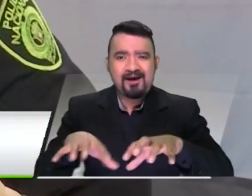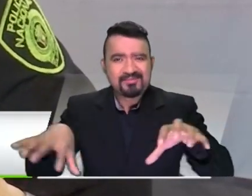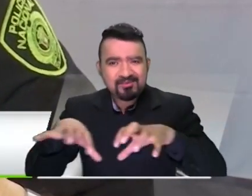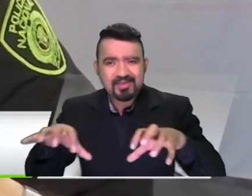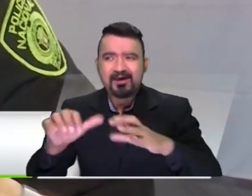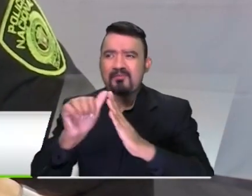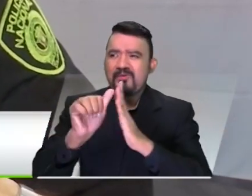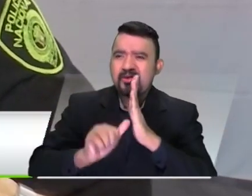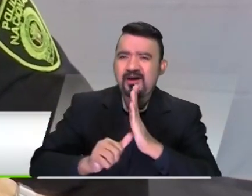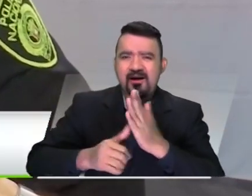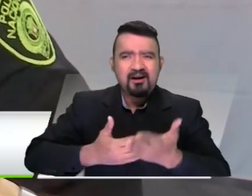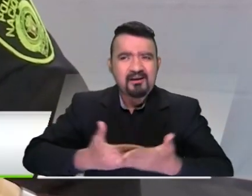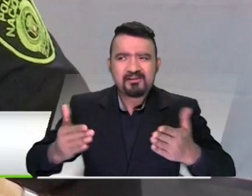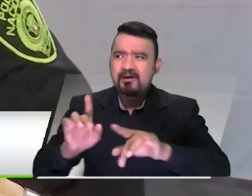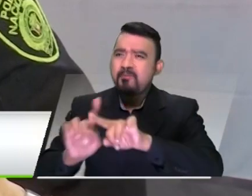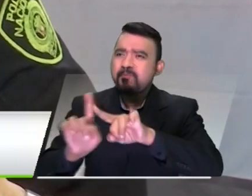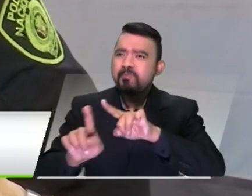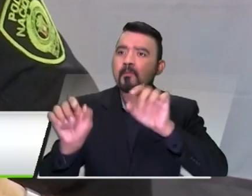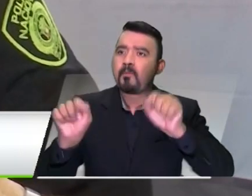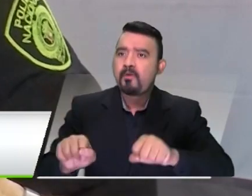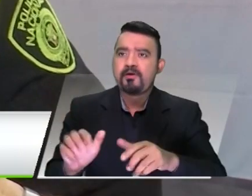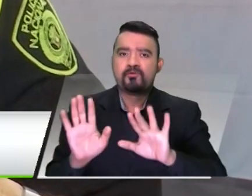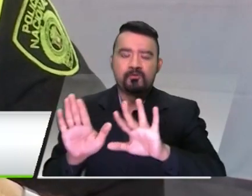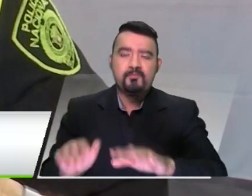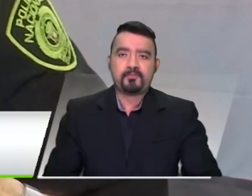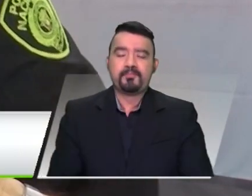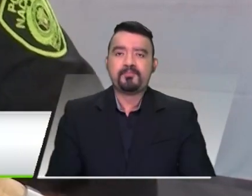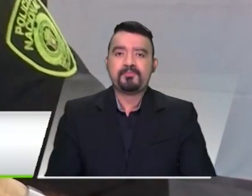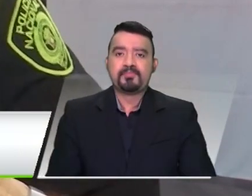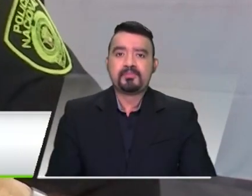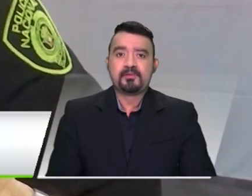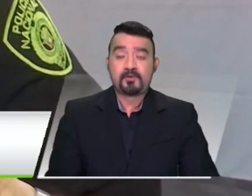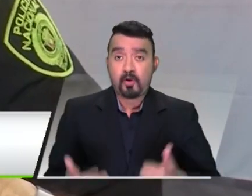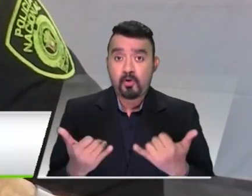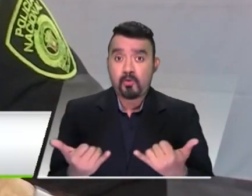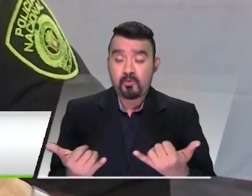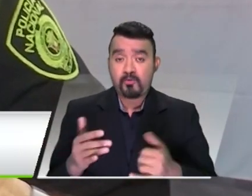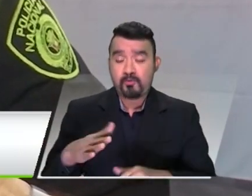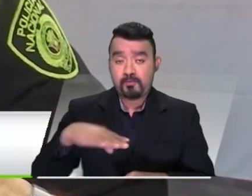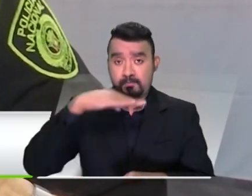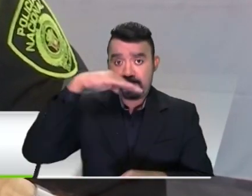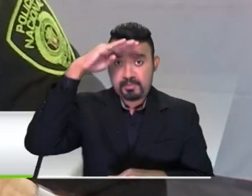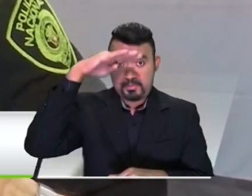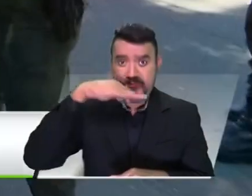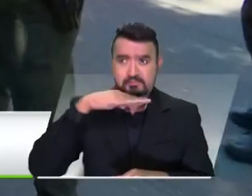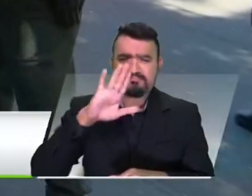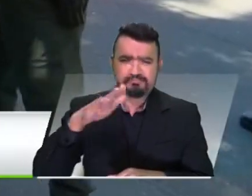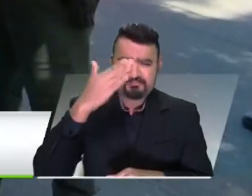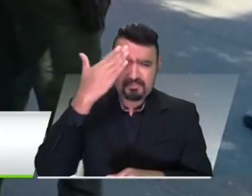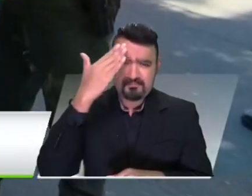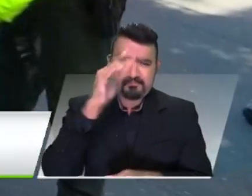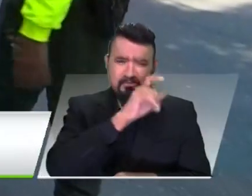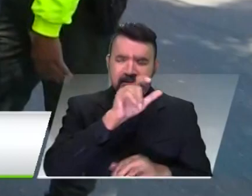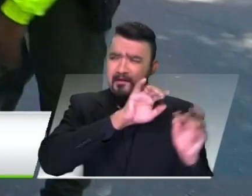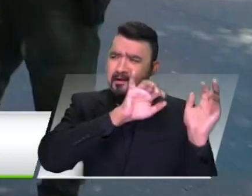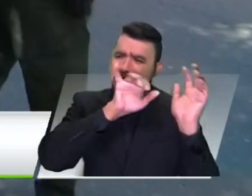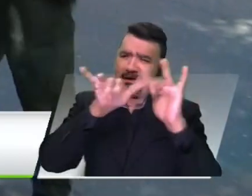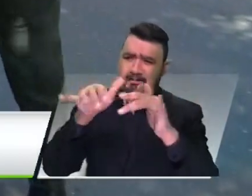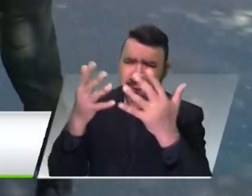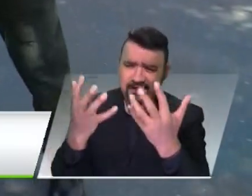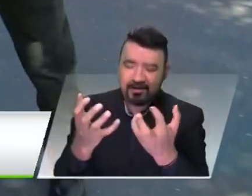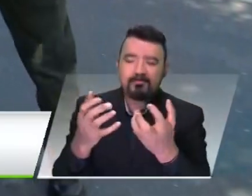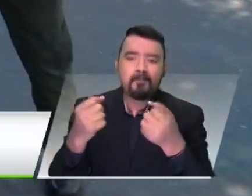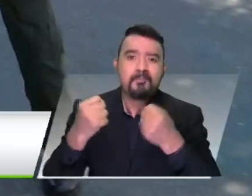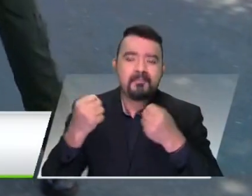tienen en el área metropolitana. Y ustedes saben, el alumbrado de Medellín, que es bastante famoso, también va a tener esa cobertura. Hacia el futuro, en unos